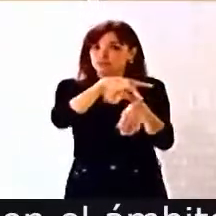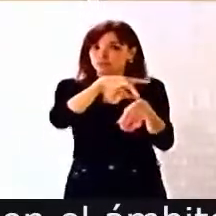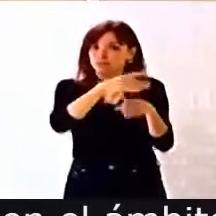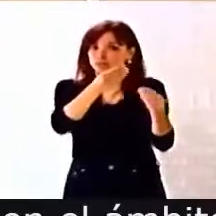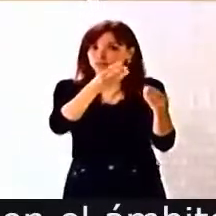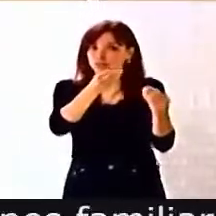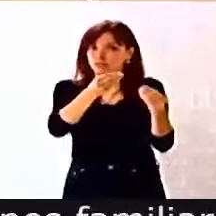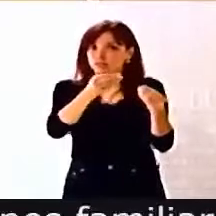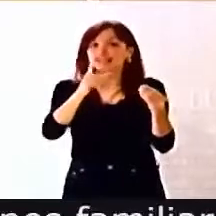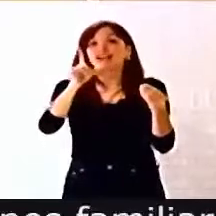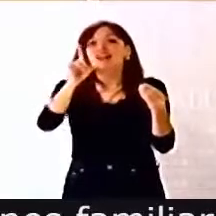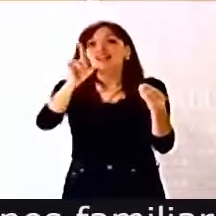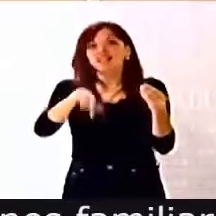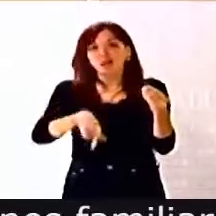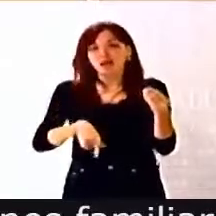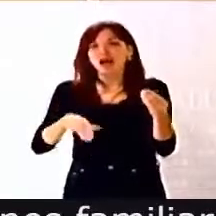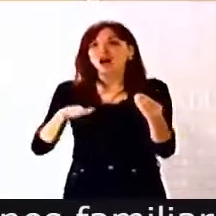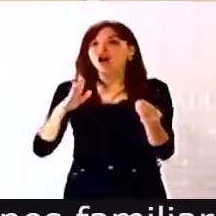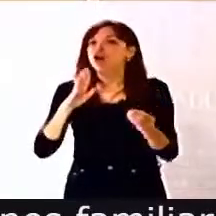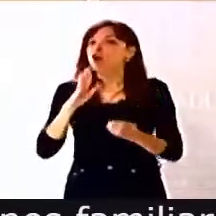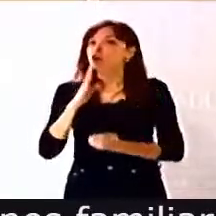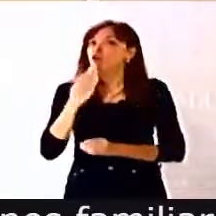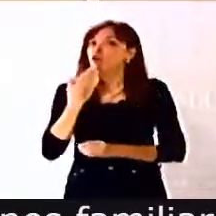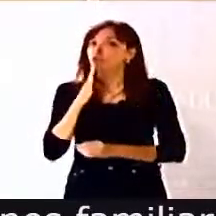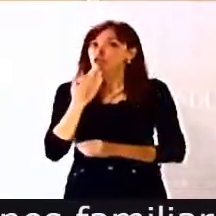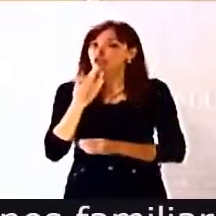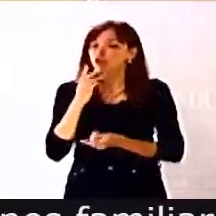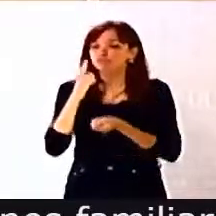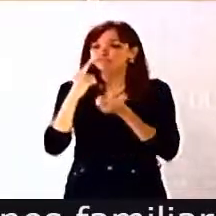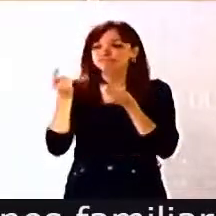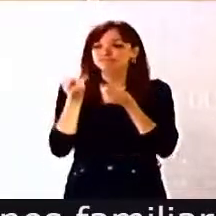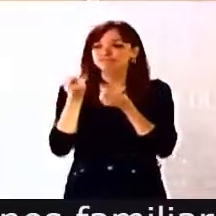y como son también el ocio no controlado.